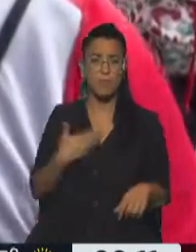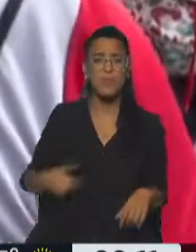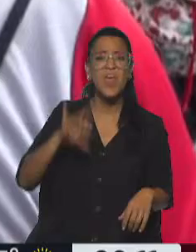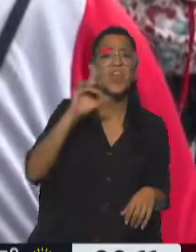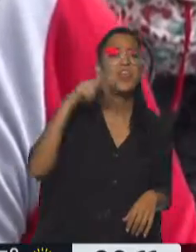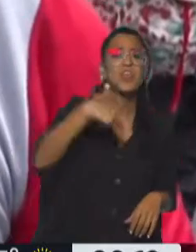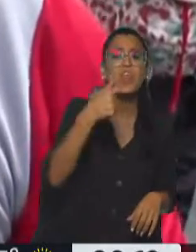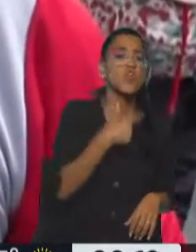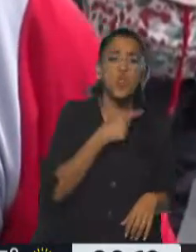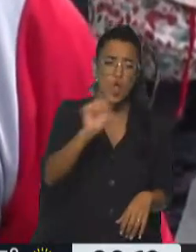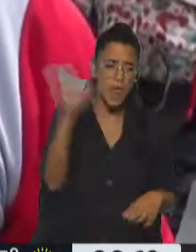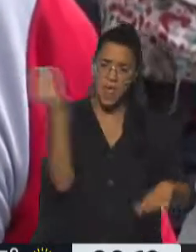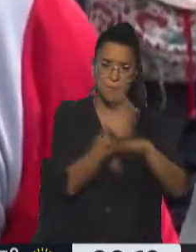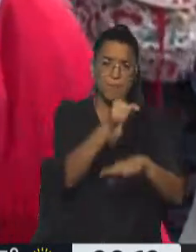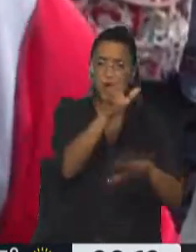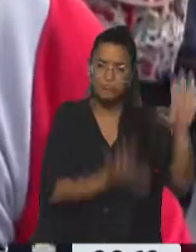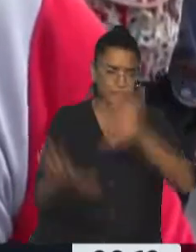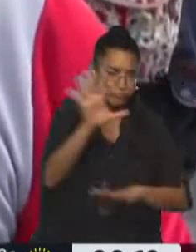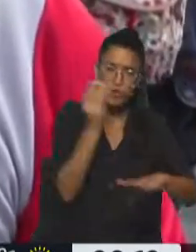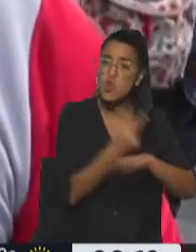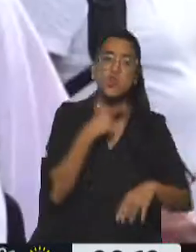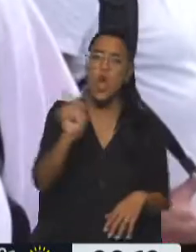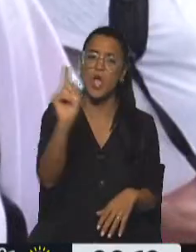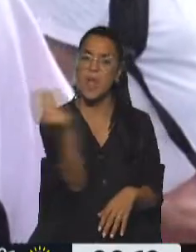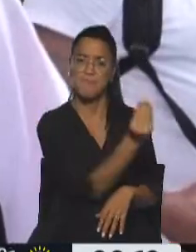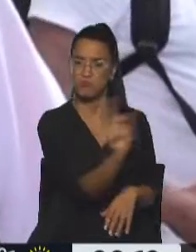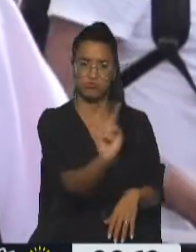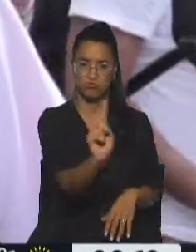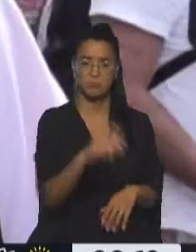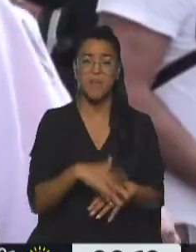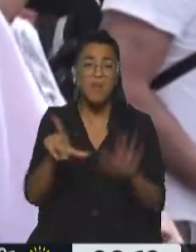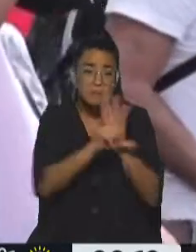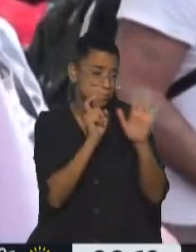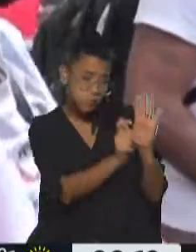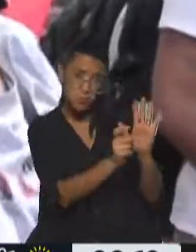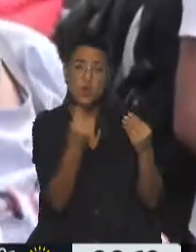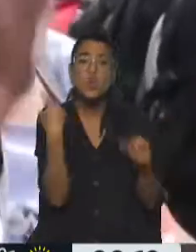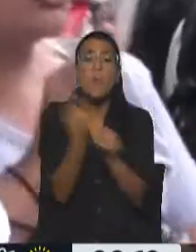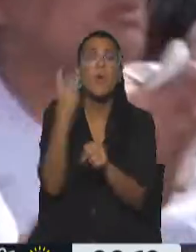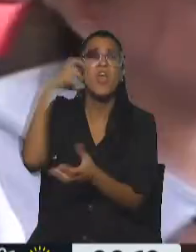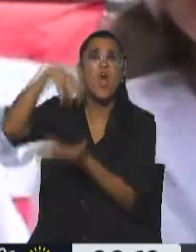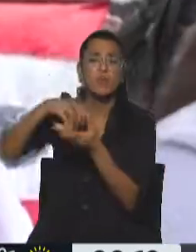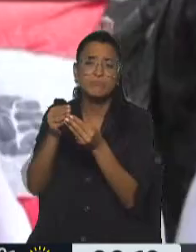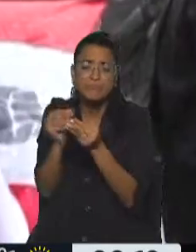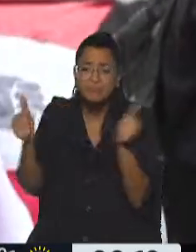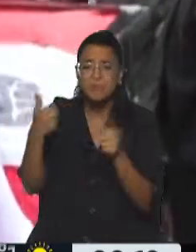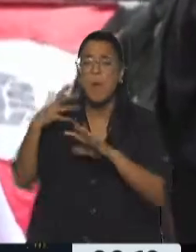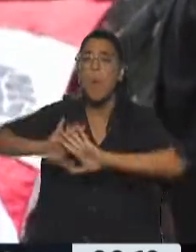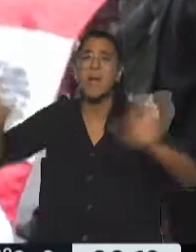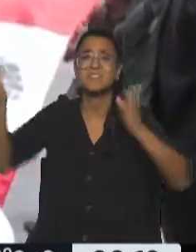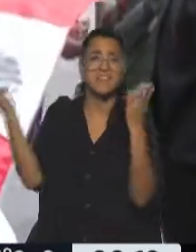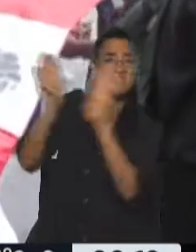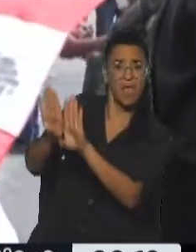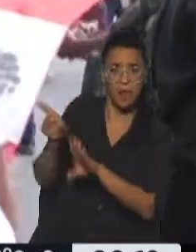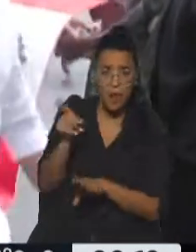porque tampoco la queremos, es parte de esta cofradía, no la queremos tampoco. Totalmente ilegal, él no puede disolver el Congreso por cualquier cosa, se le ocurrió hacer eso y